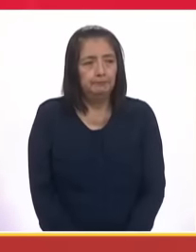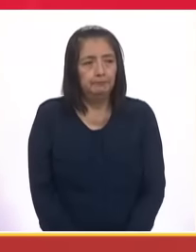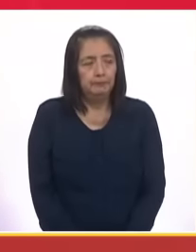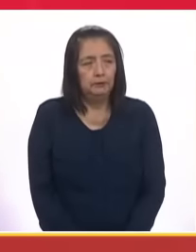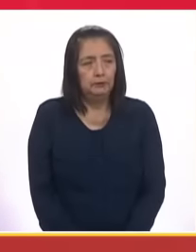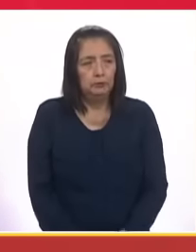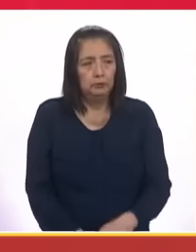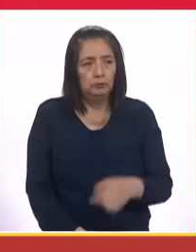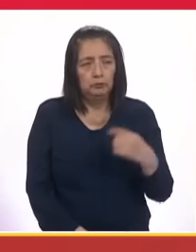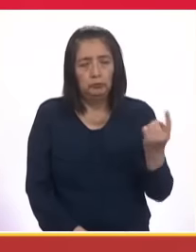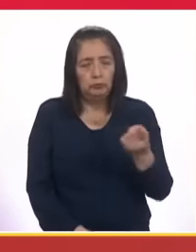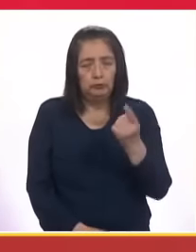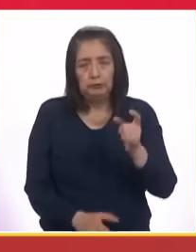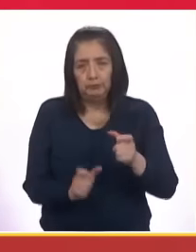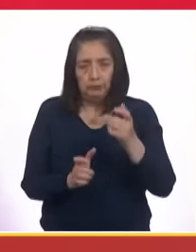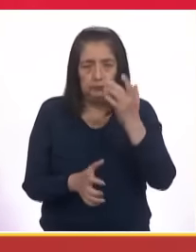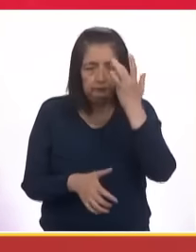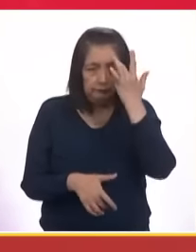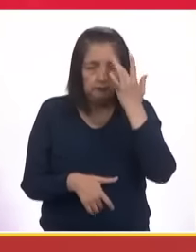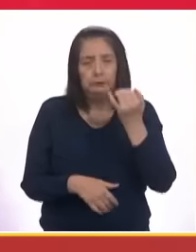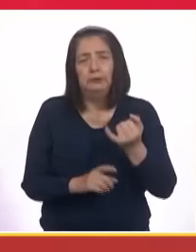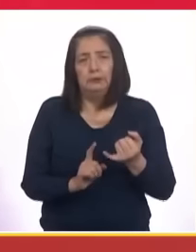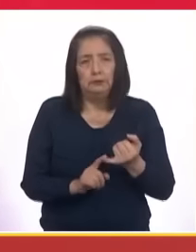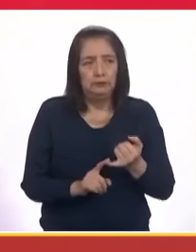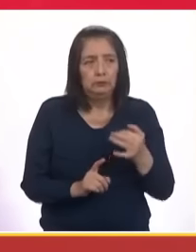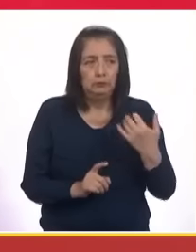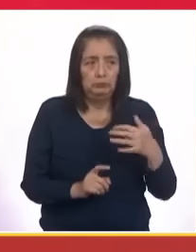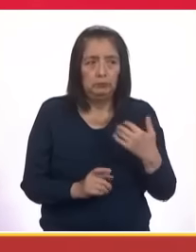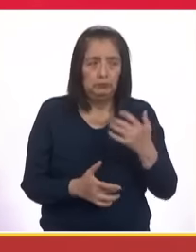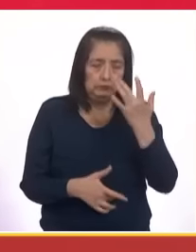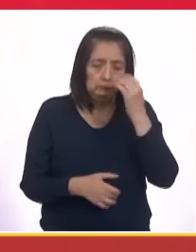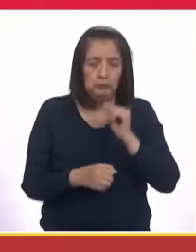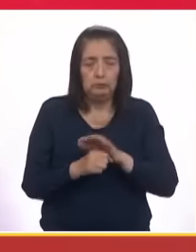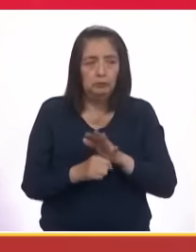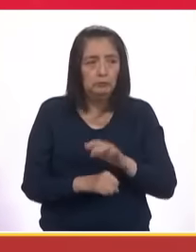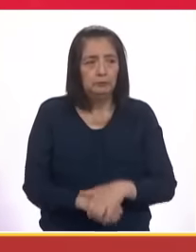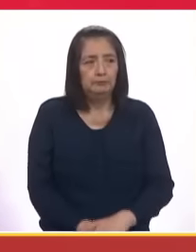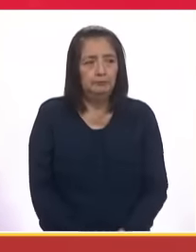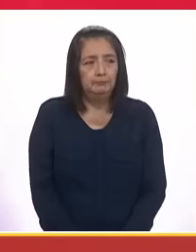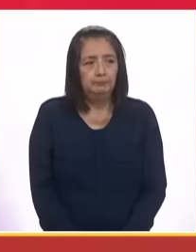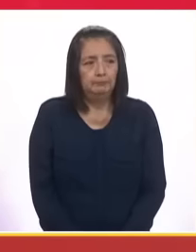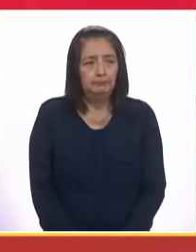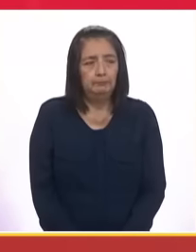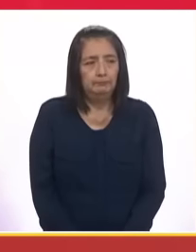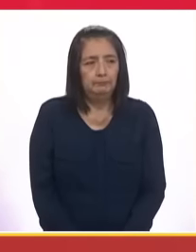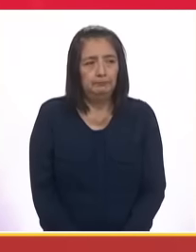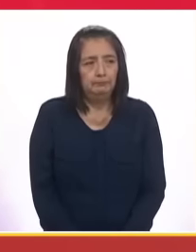con todos los enfermos que han caído con COVID.